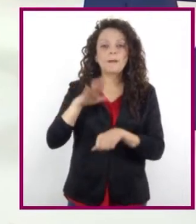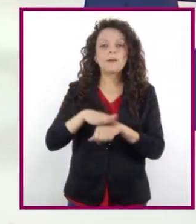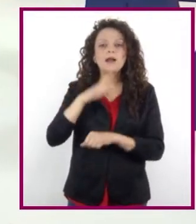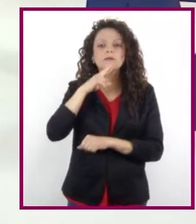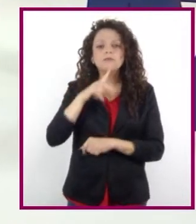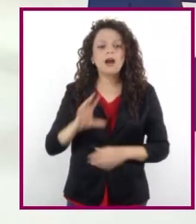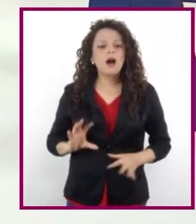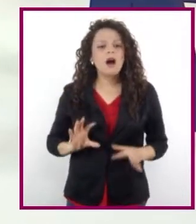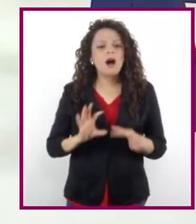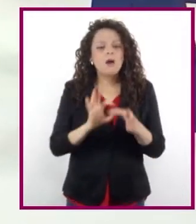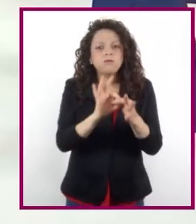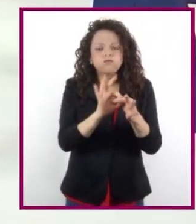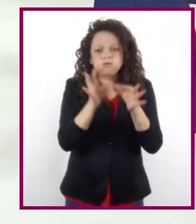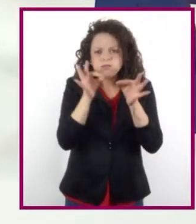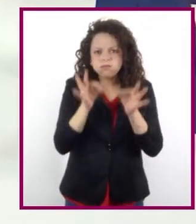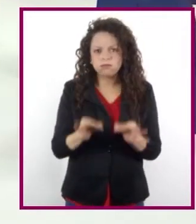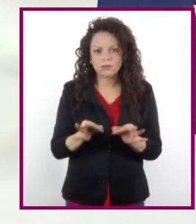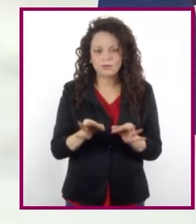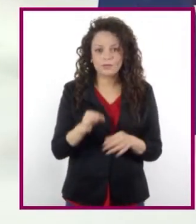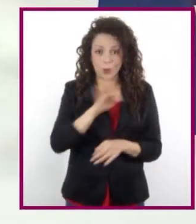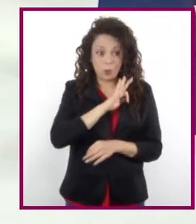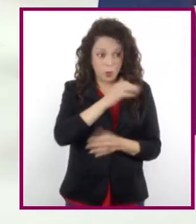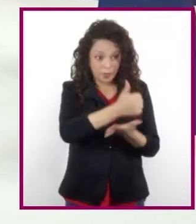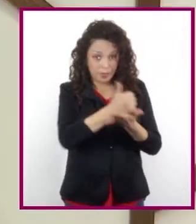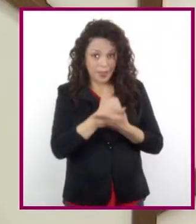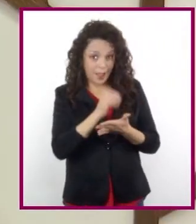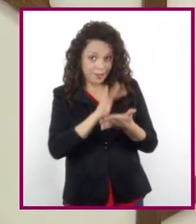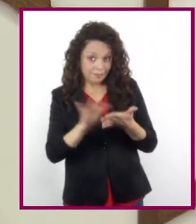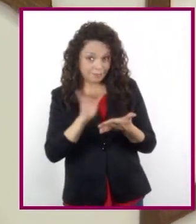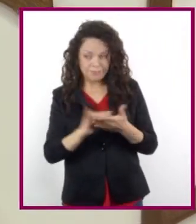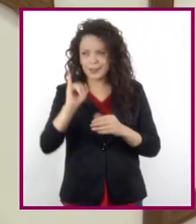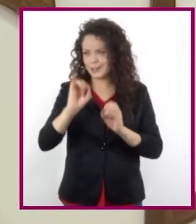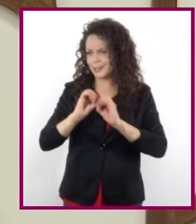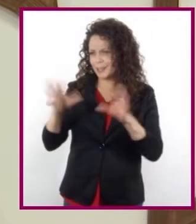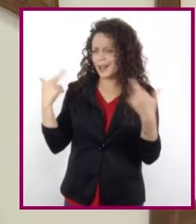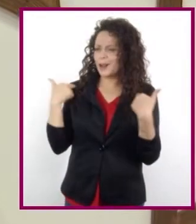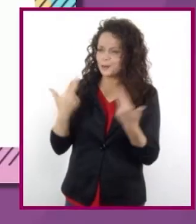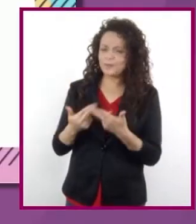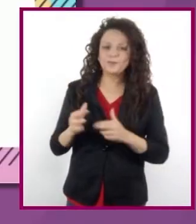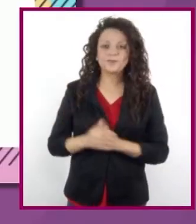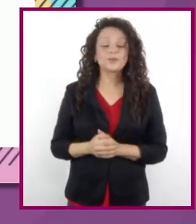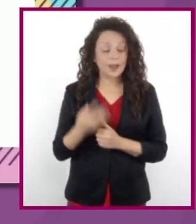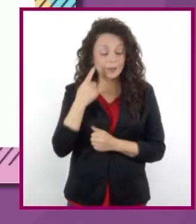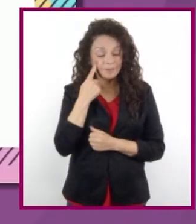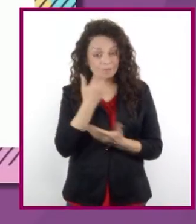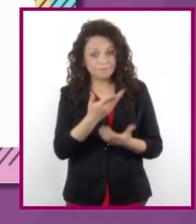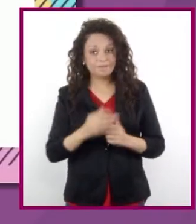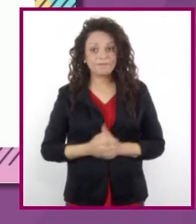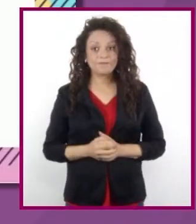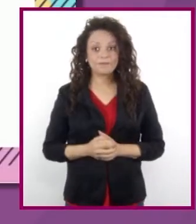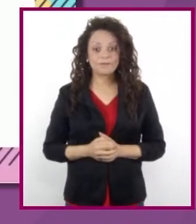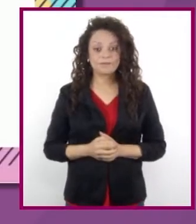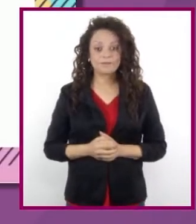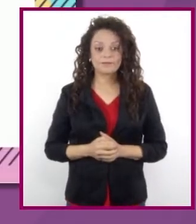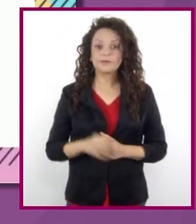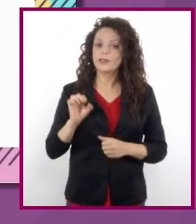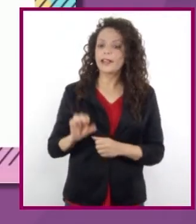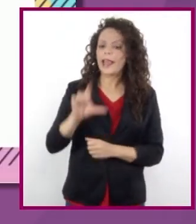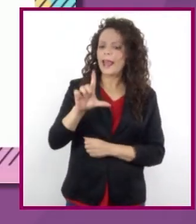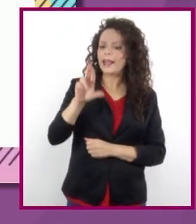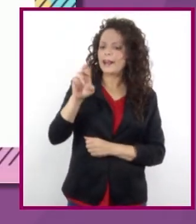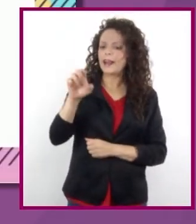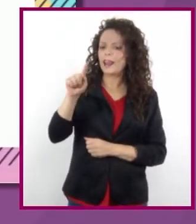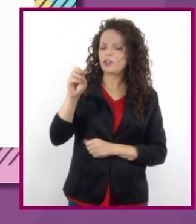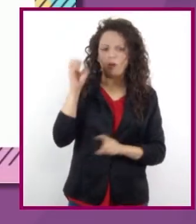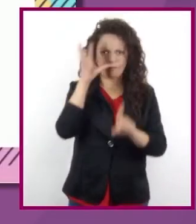texto. ¿Puedes apoyarme leyendo? Claro que sí, maestra. Veamos. El reto. Observen